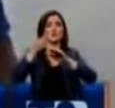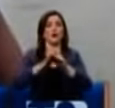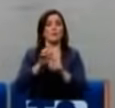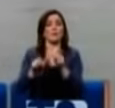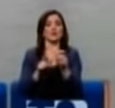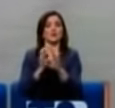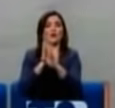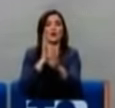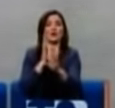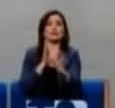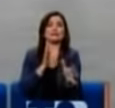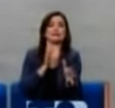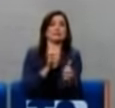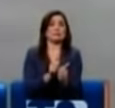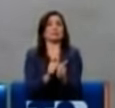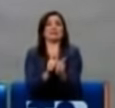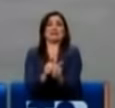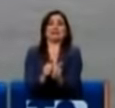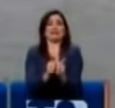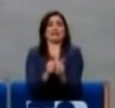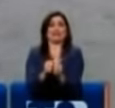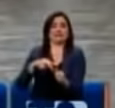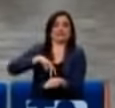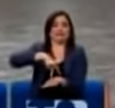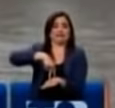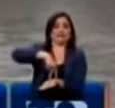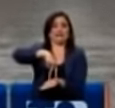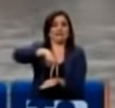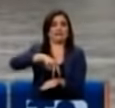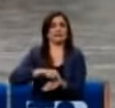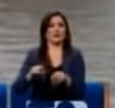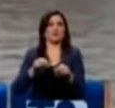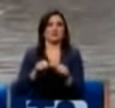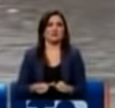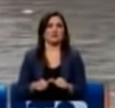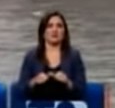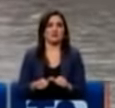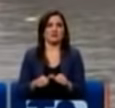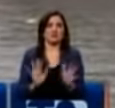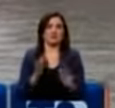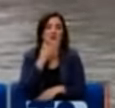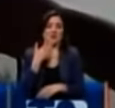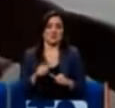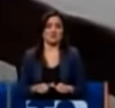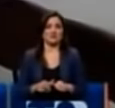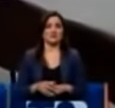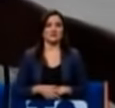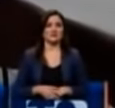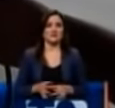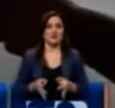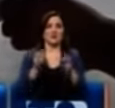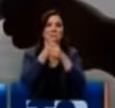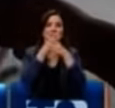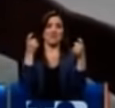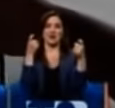de gente intentando pasar por las zonas más seguras. Y algunos incluso se dieron por vencido. Febrero y